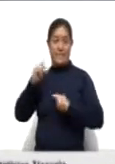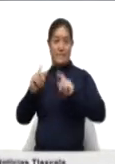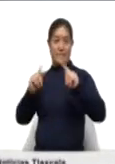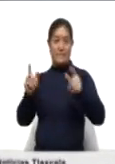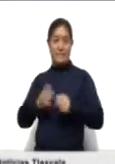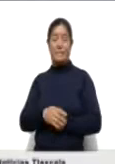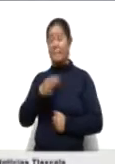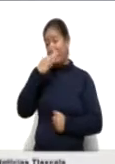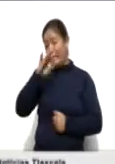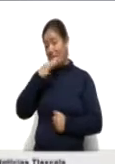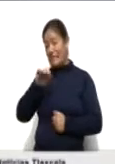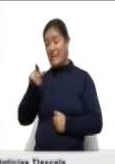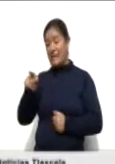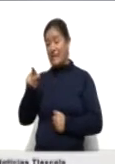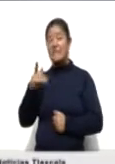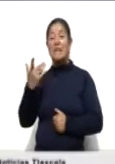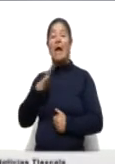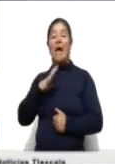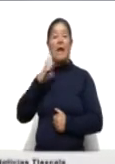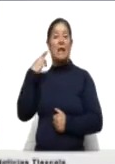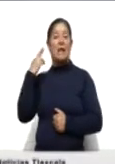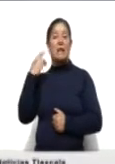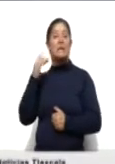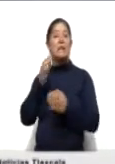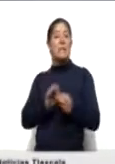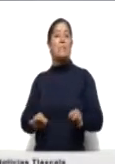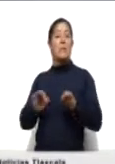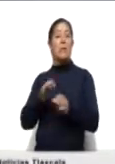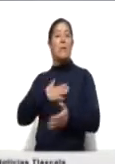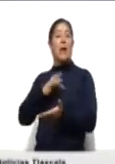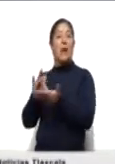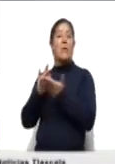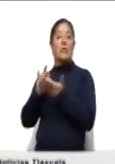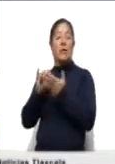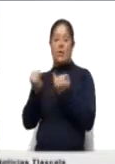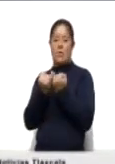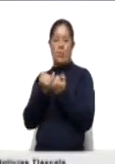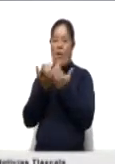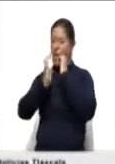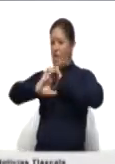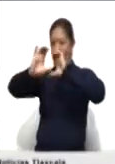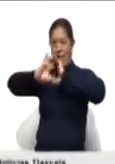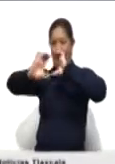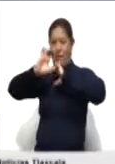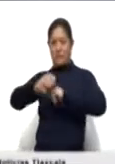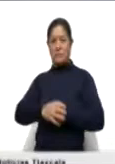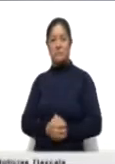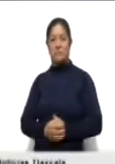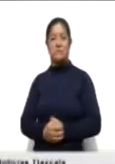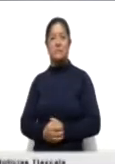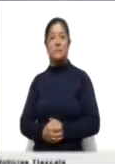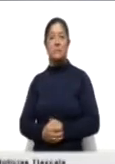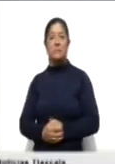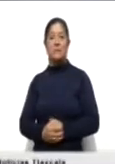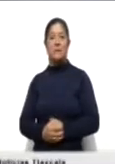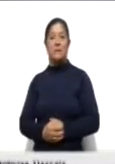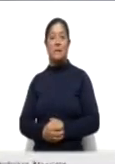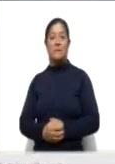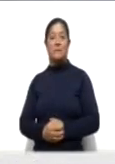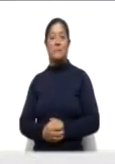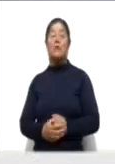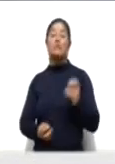es una estación muy importante que nos ha estado apoyando también con todas nuestras canciones, todos los éxitos, lo